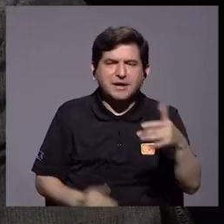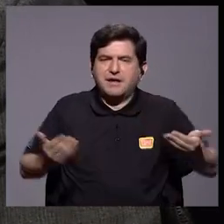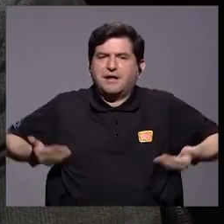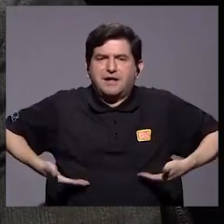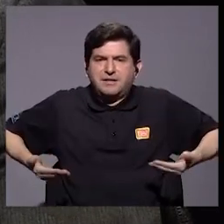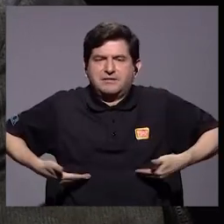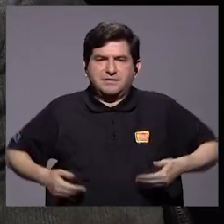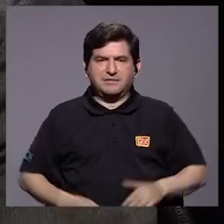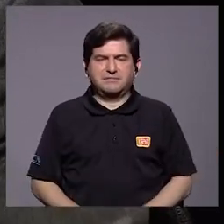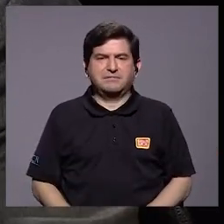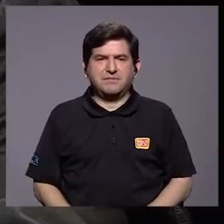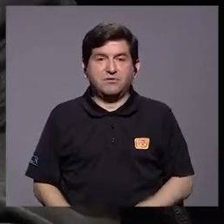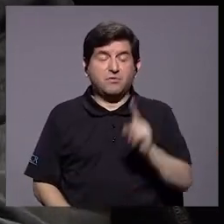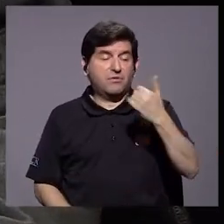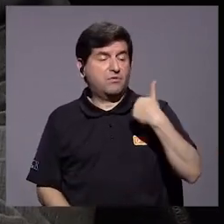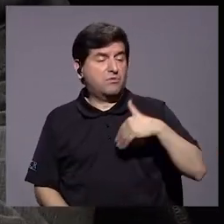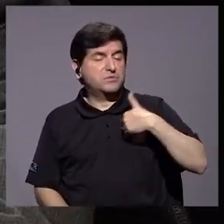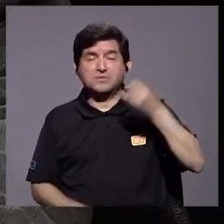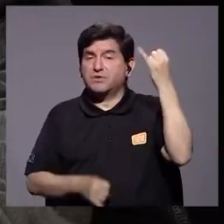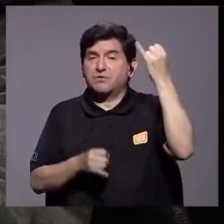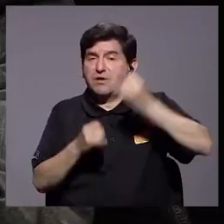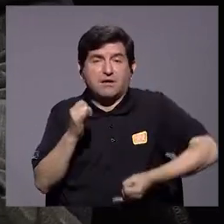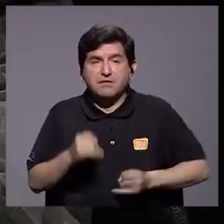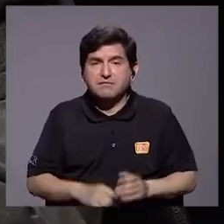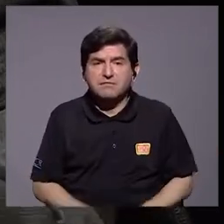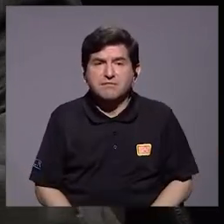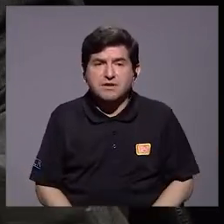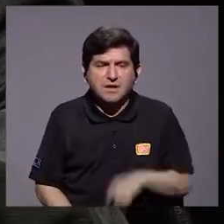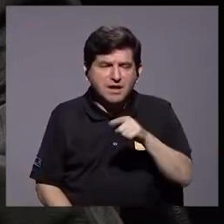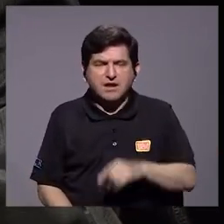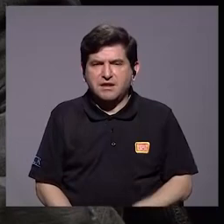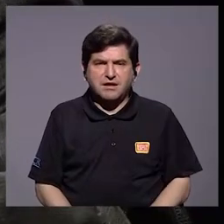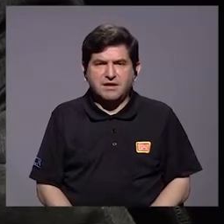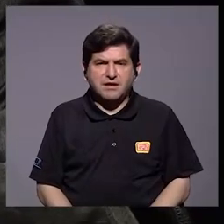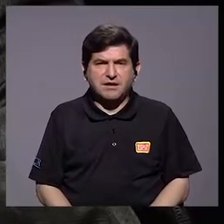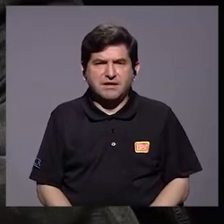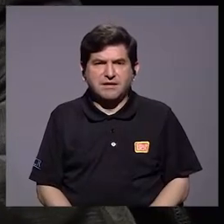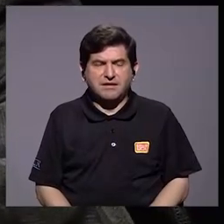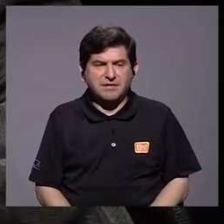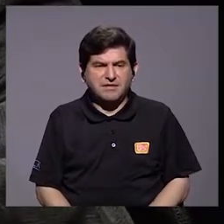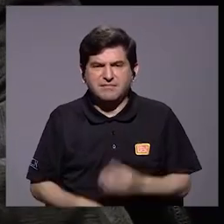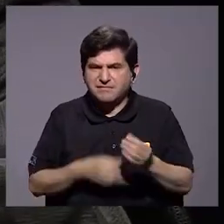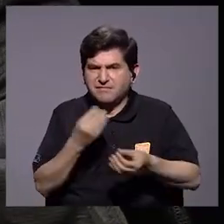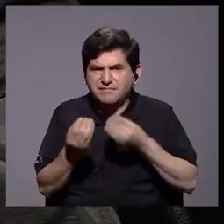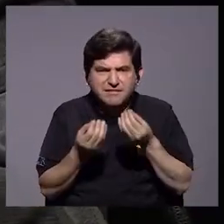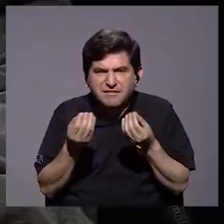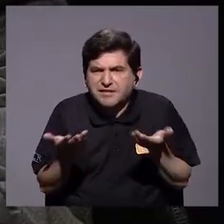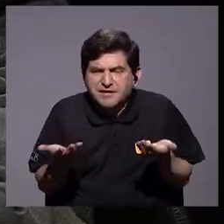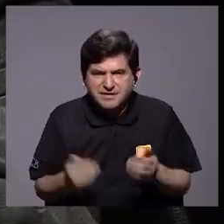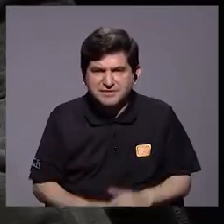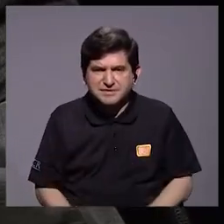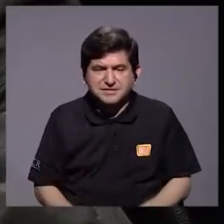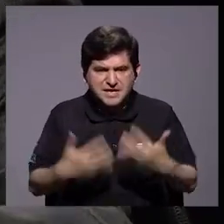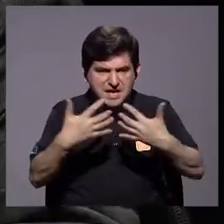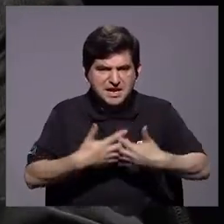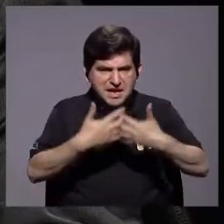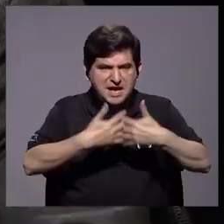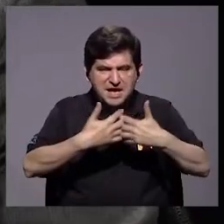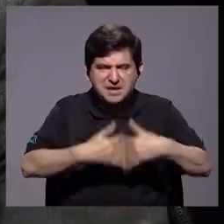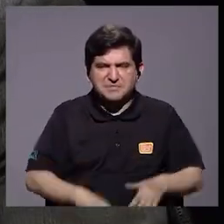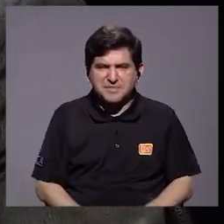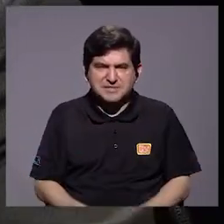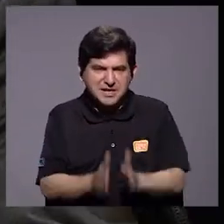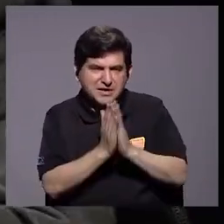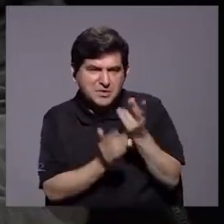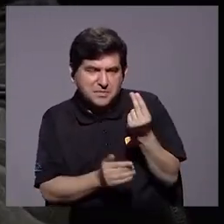escogieron un señor que al final resultó que extorsionaba a empresarios e a jugadores para